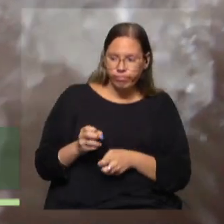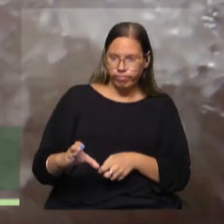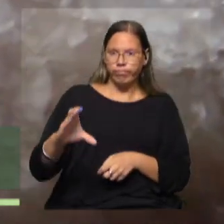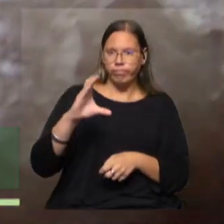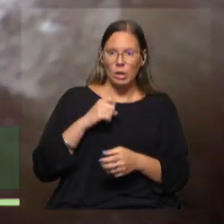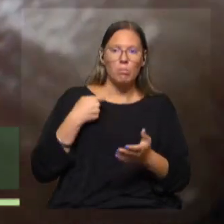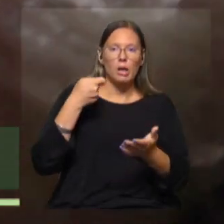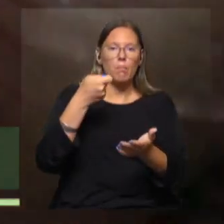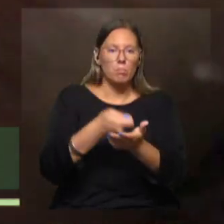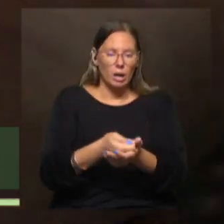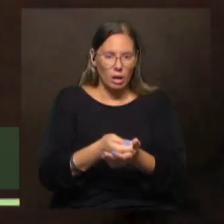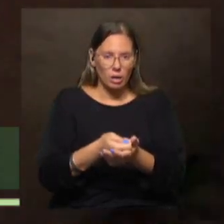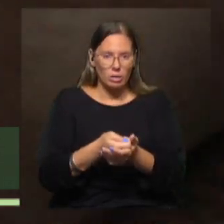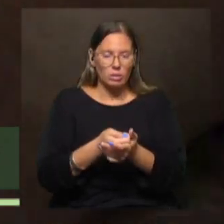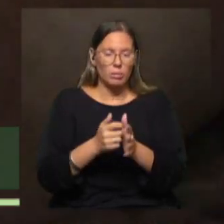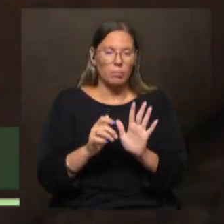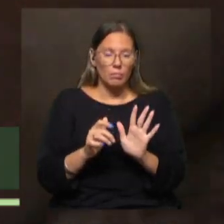parar la industria 6 meses a su antojo.